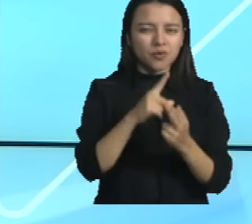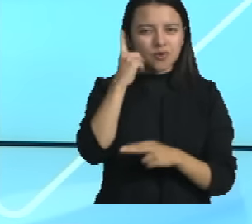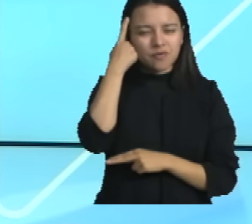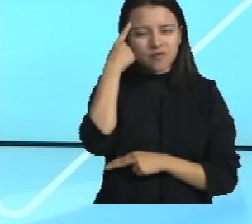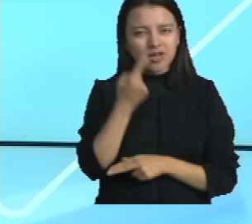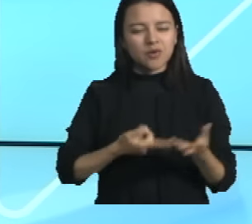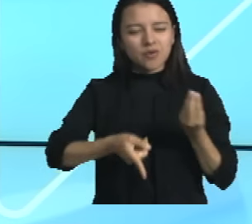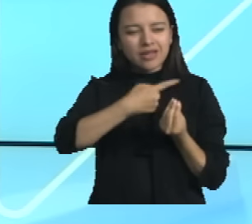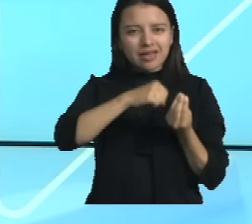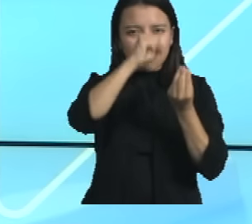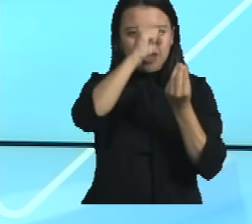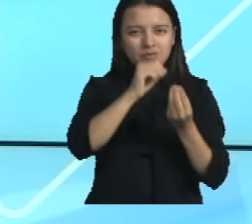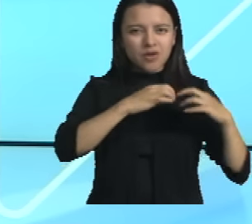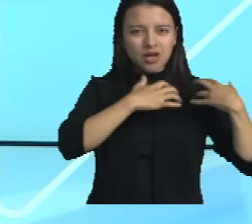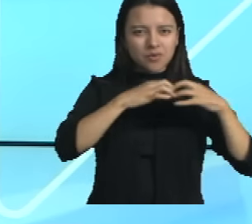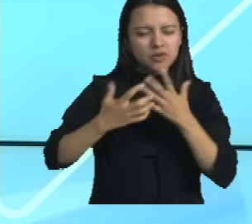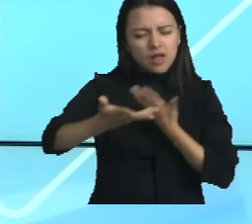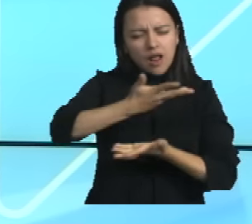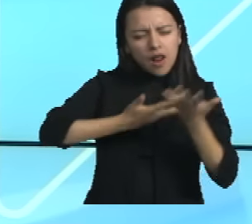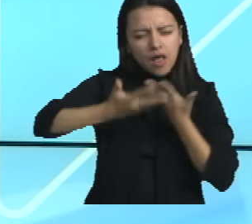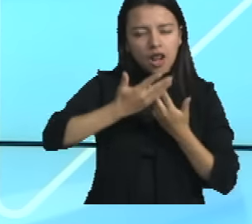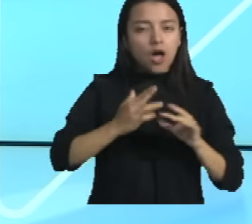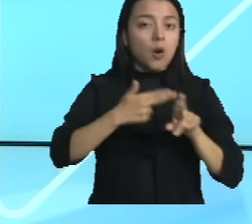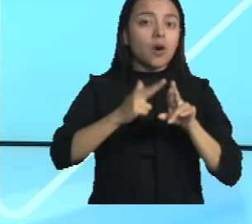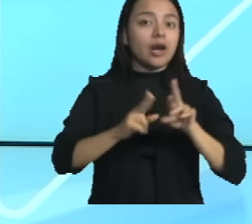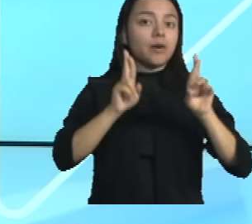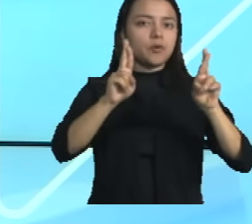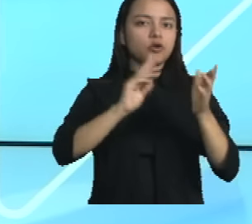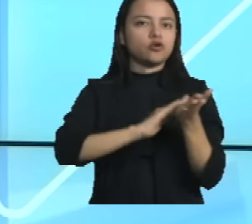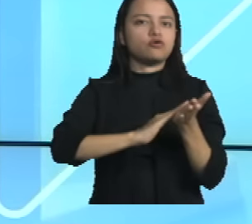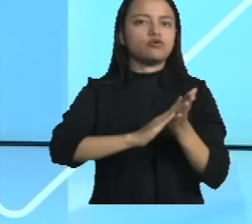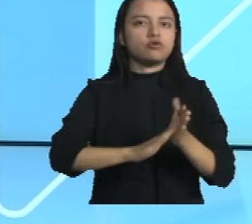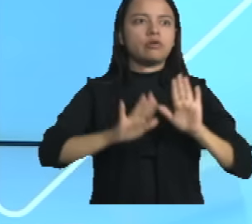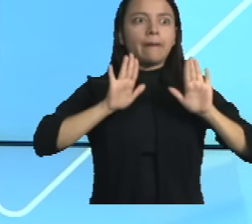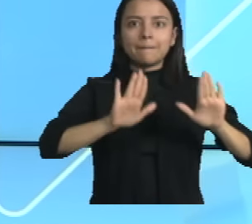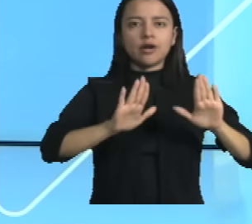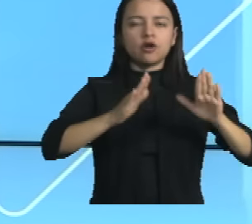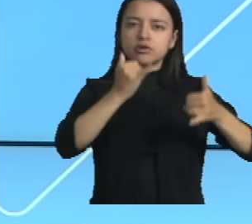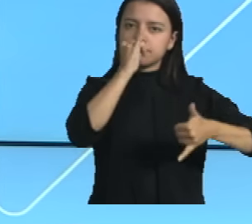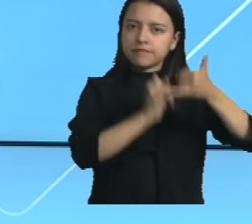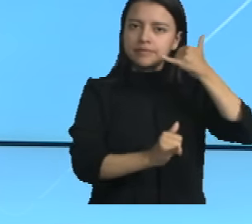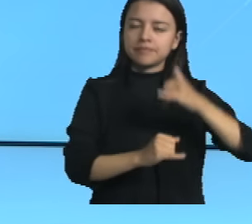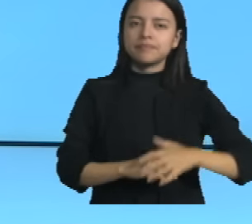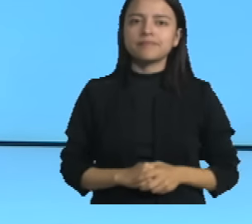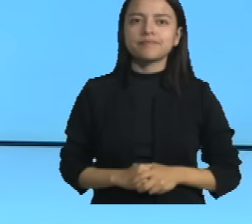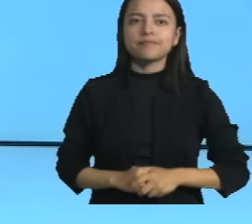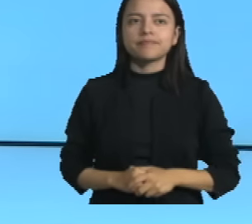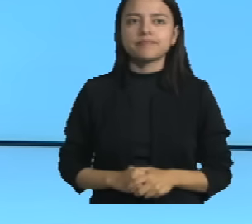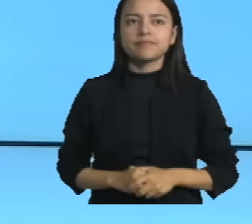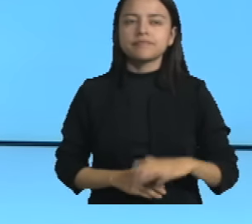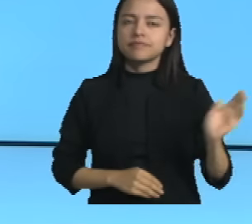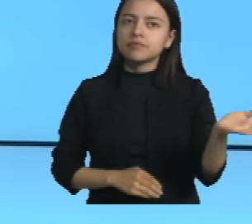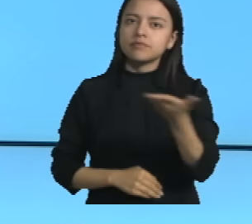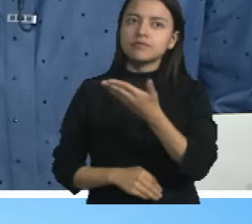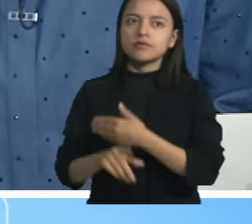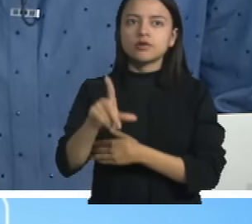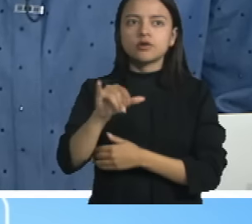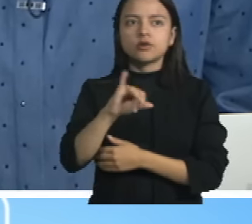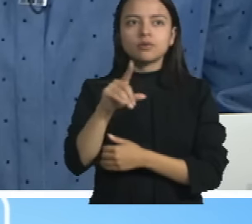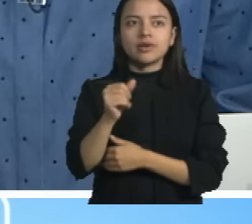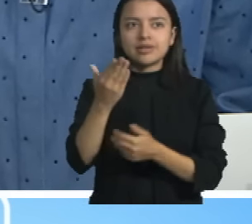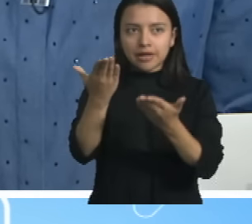Nacional y el Gremio de Camioneros para lograr llegar a un acuerdo y levantar el paro que se vive en todo el país. Luisa Fernández tiene los detalles de esta reunión. Luisa,